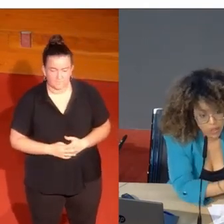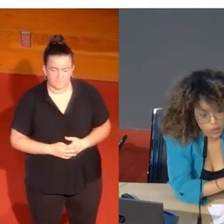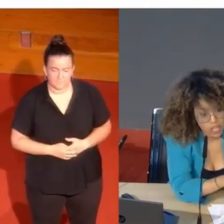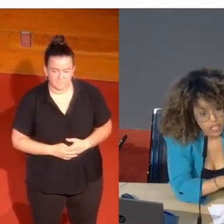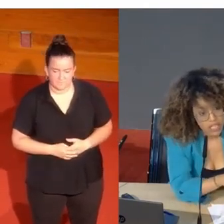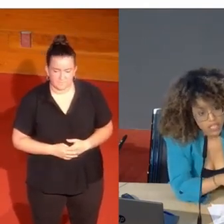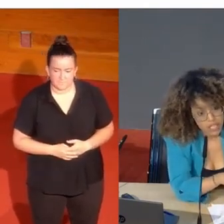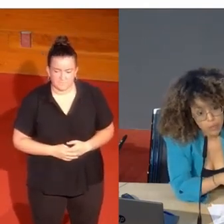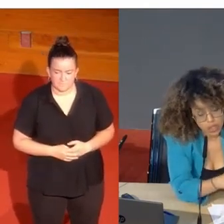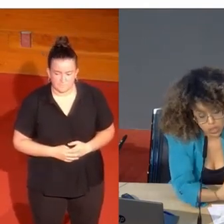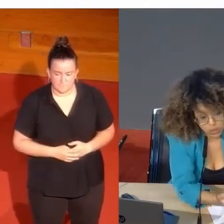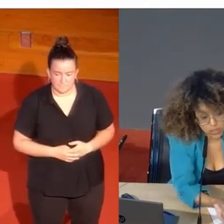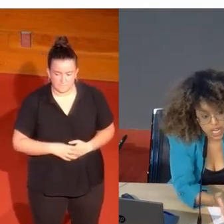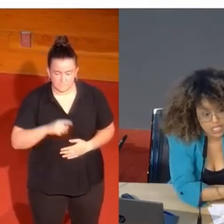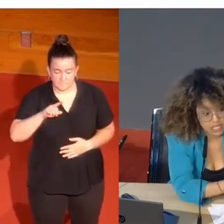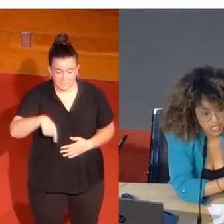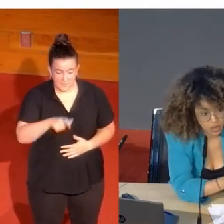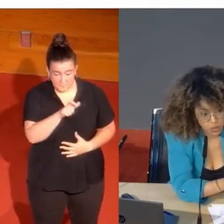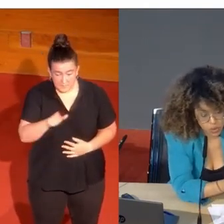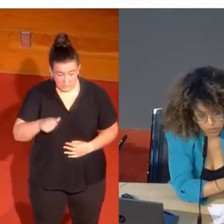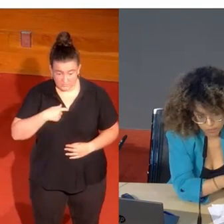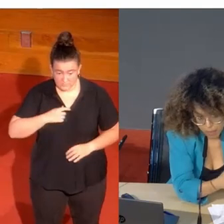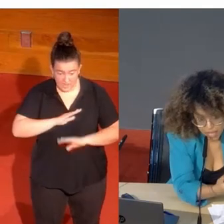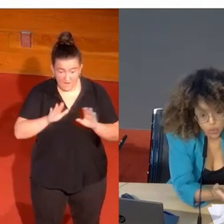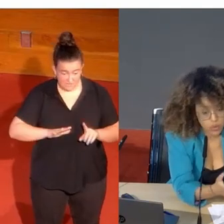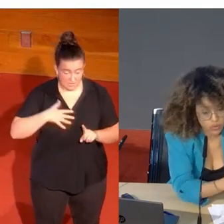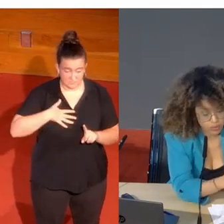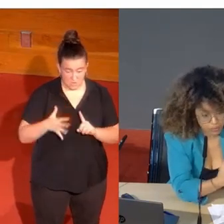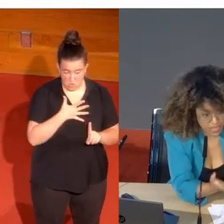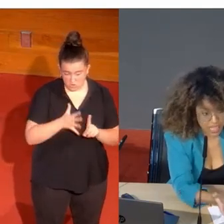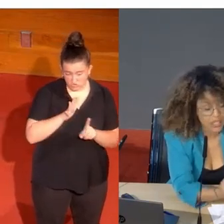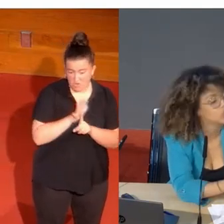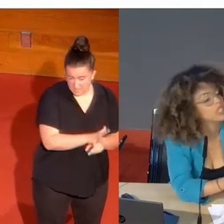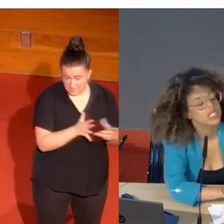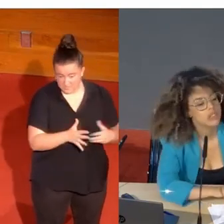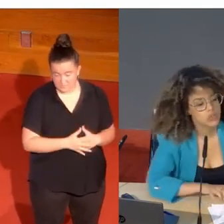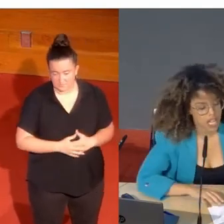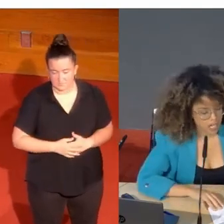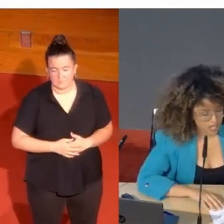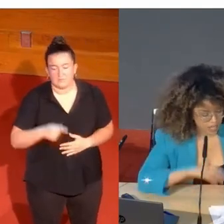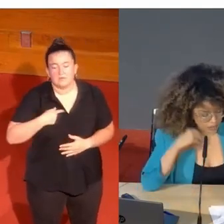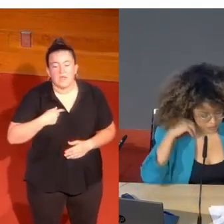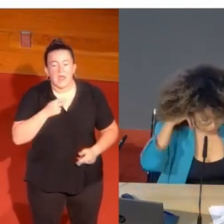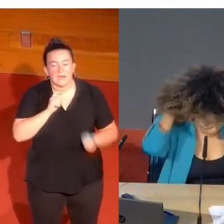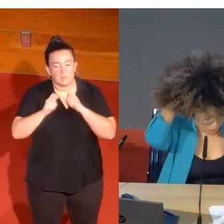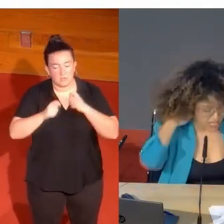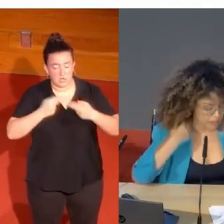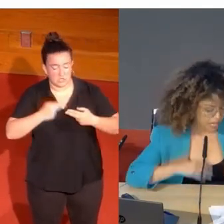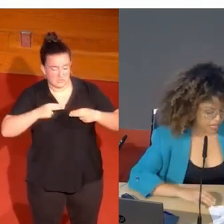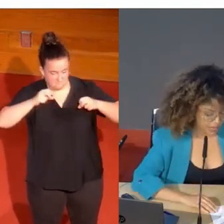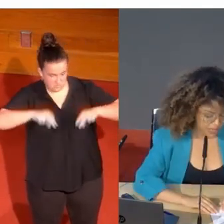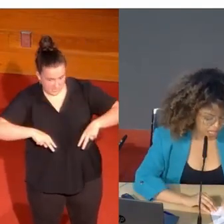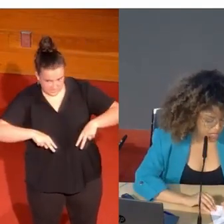ha documentado eh reporteros Sin fronteras eh los hablando con investigando Y ahora os voy a a vamos